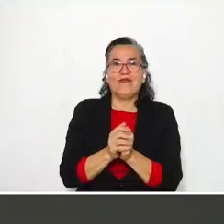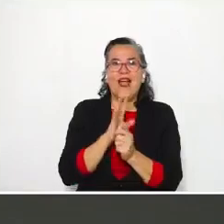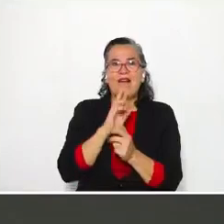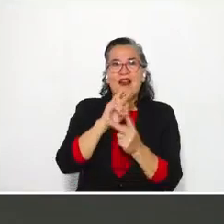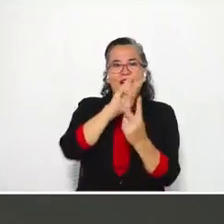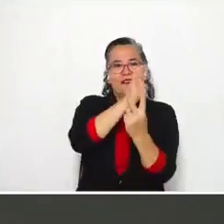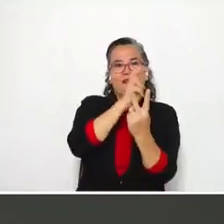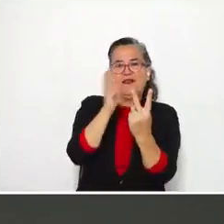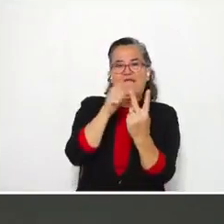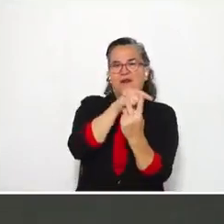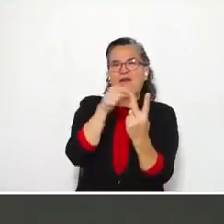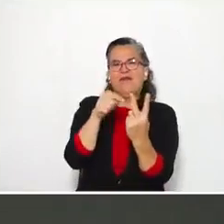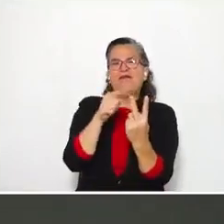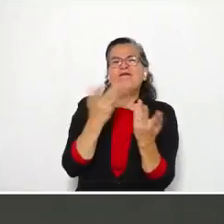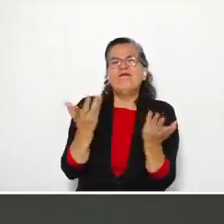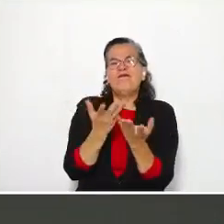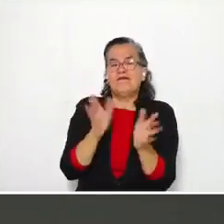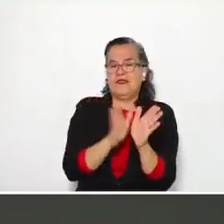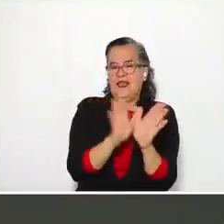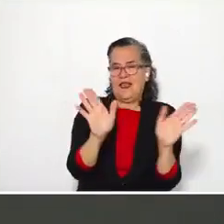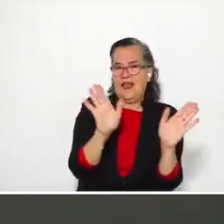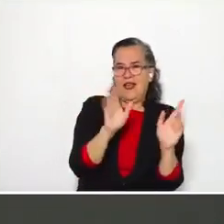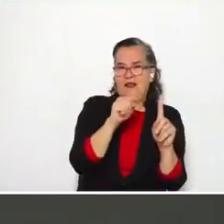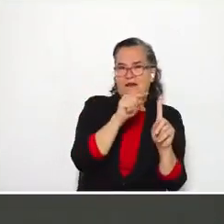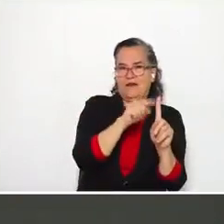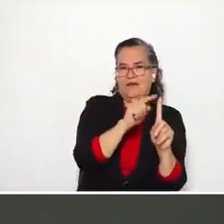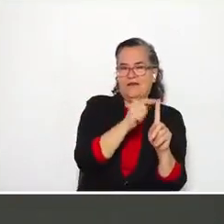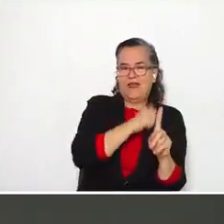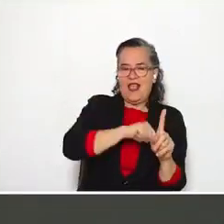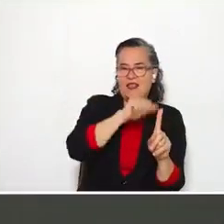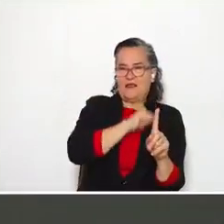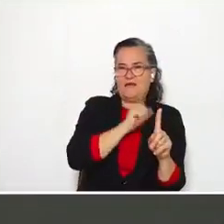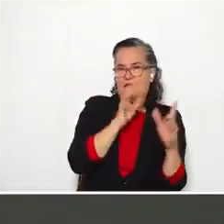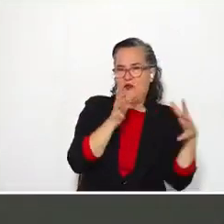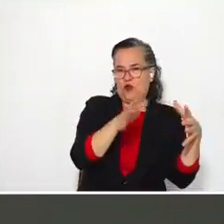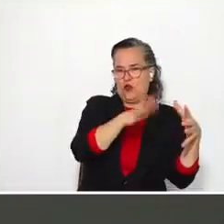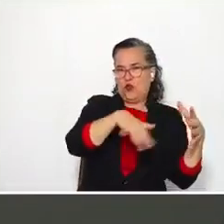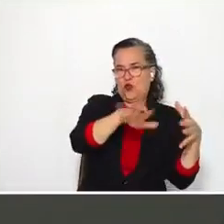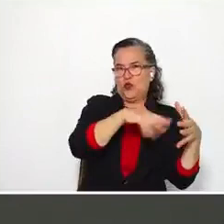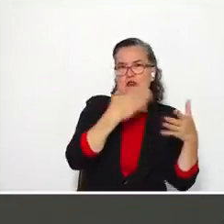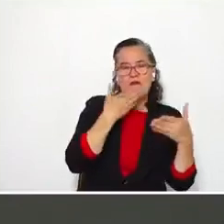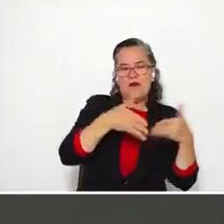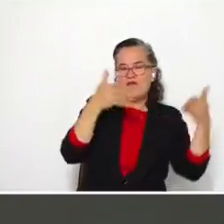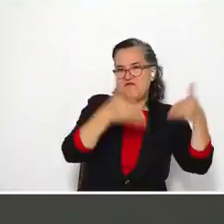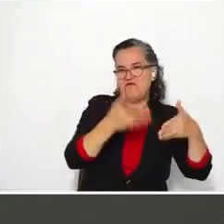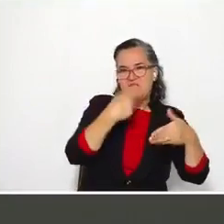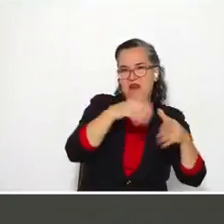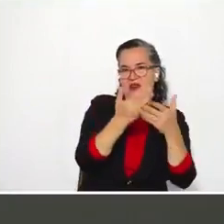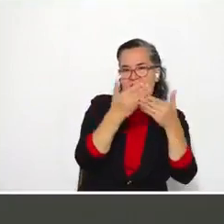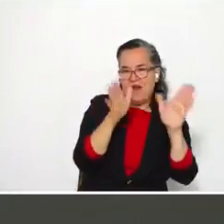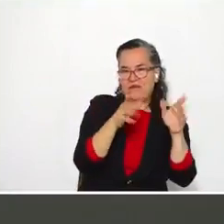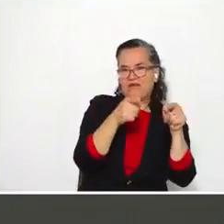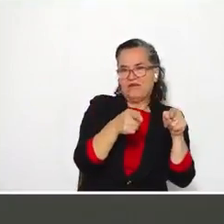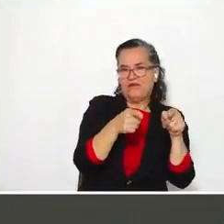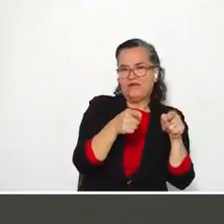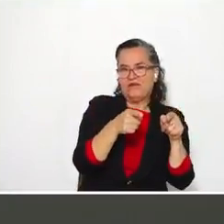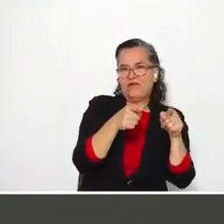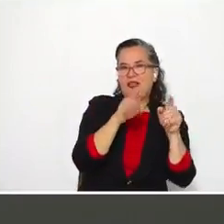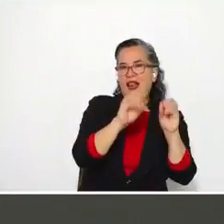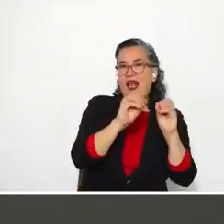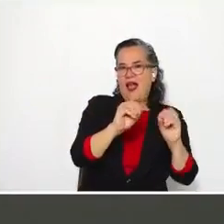dos temas. Uno era, en general, estos aspectos de bienvenida para la apertura de la